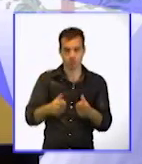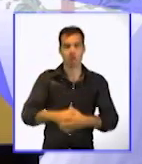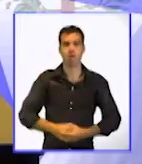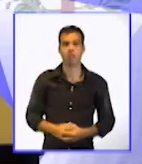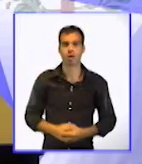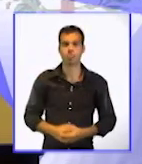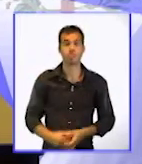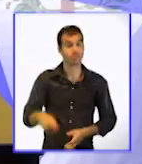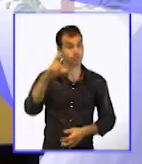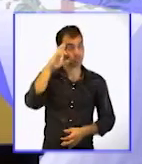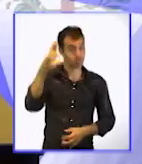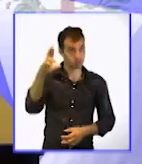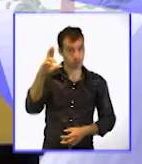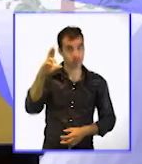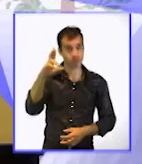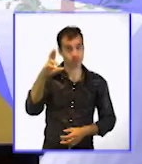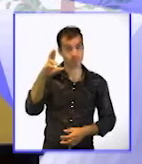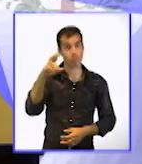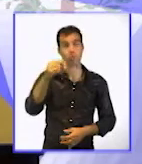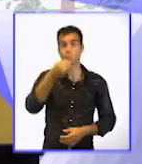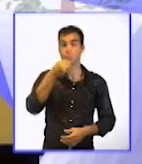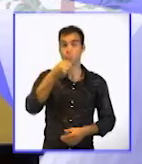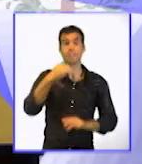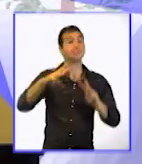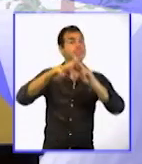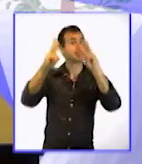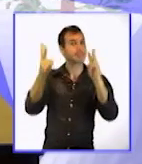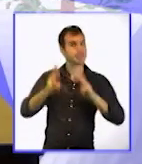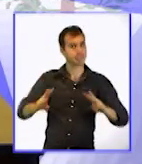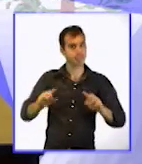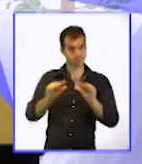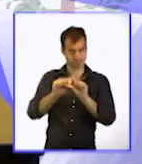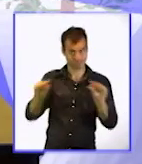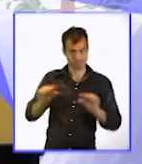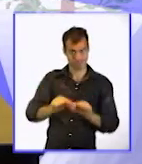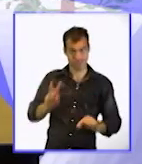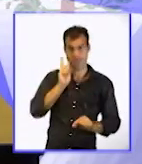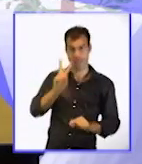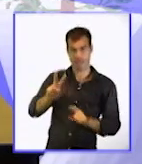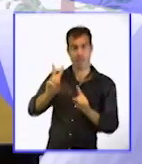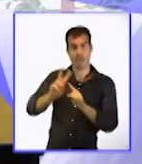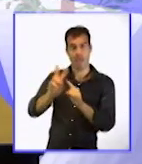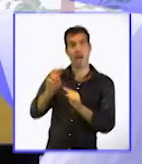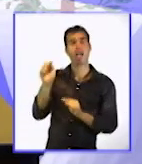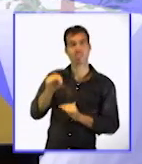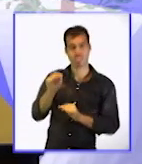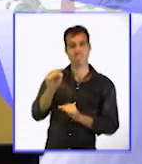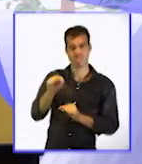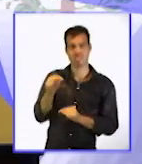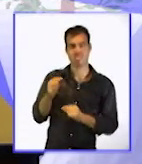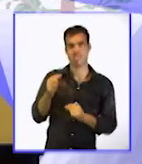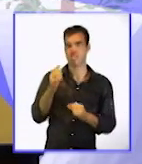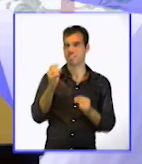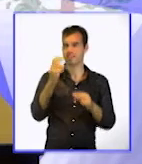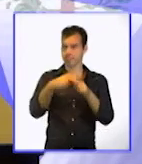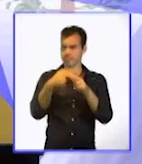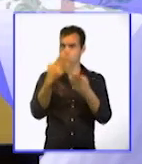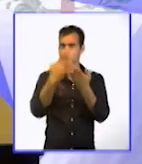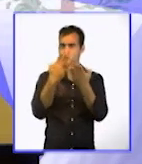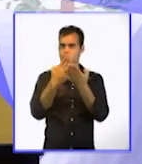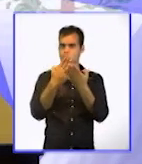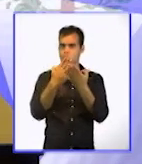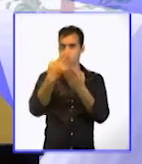resultado. Ahora, recordarles también que pueden ir al portal de Cuba Educa, donde van a tener estos ejercicios con